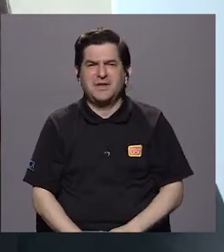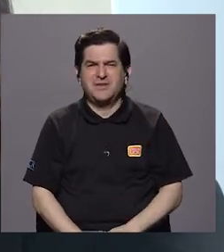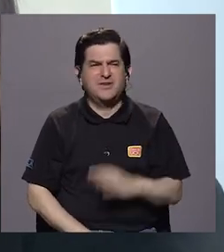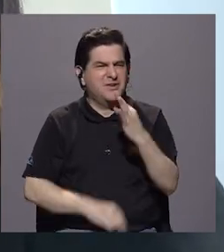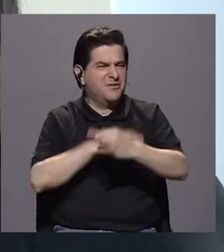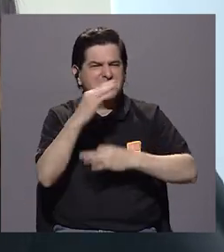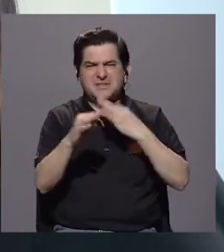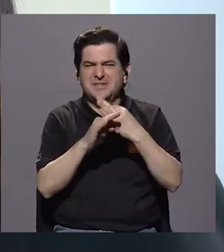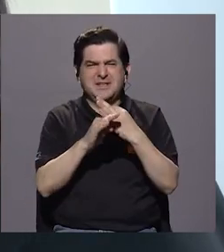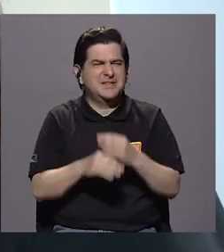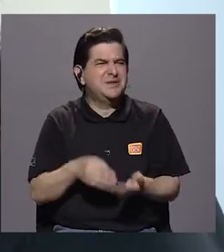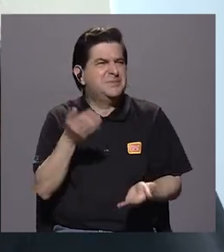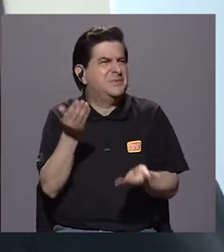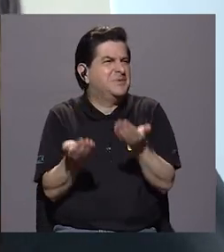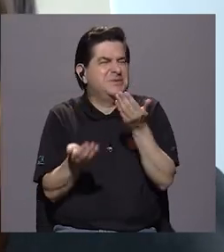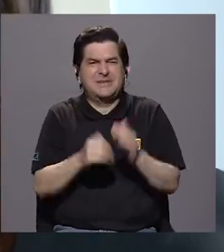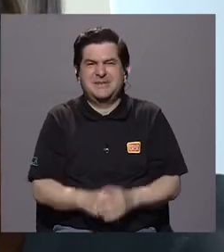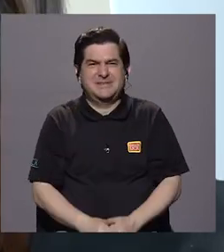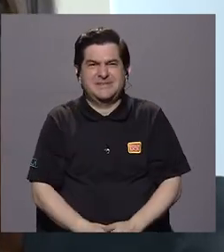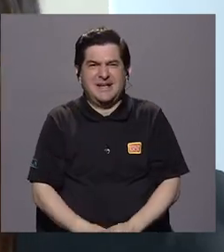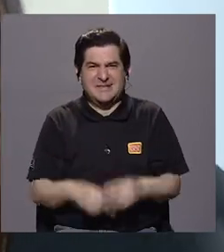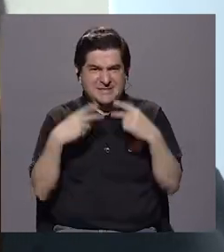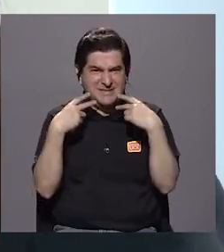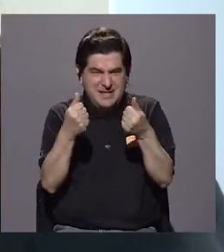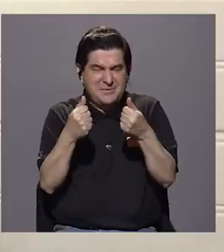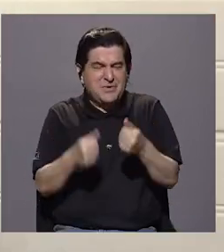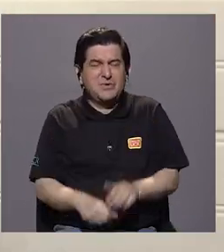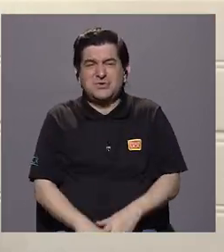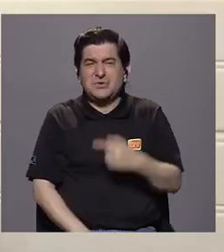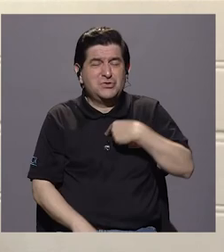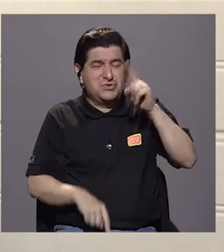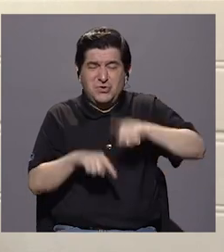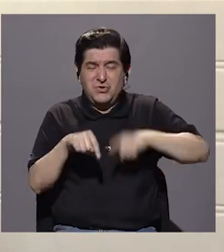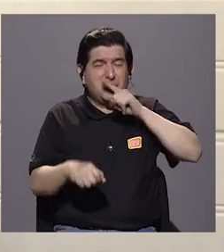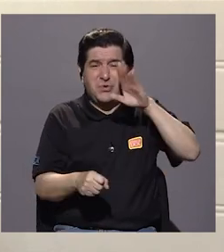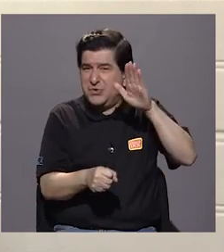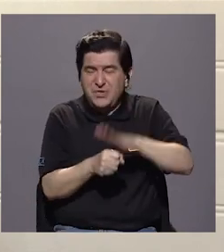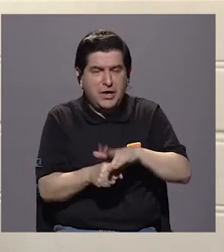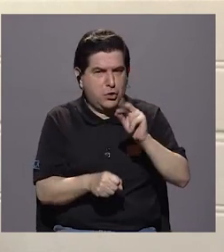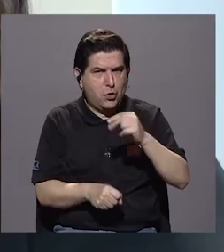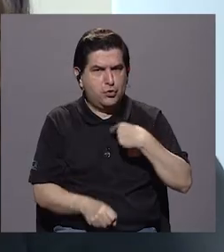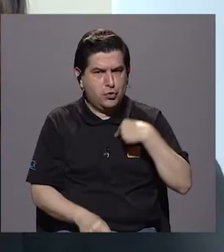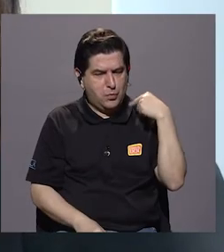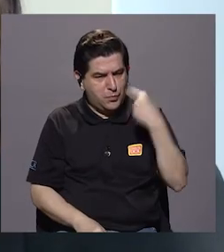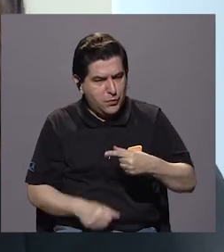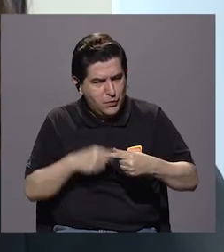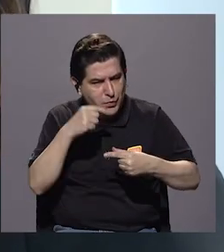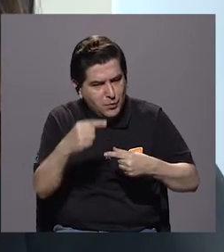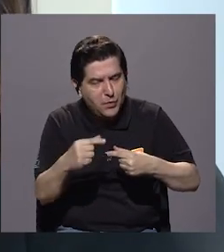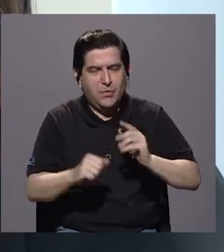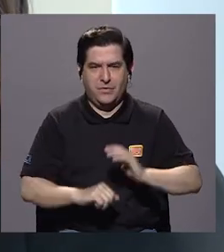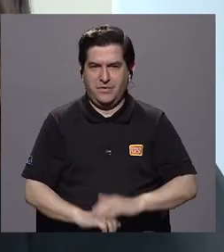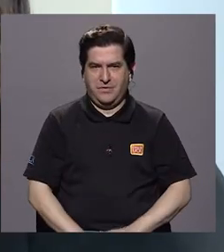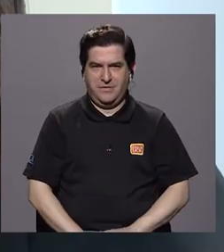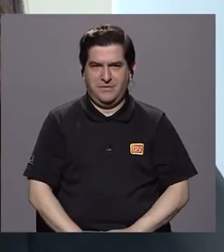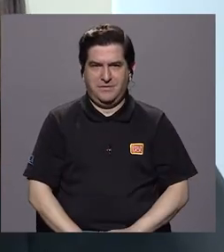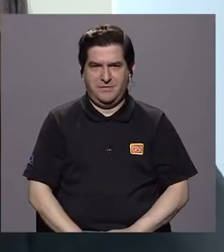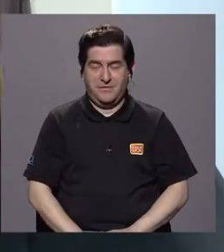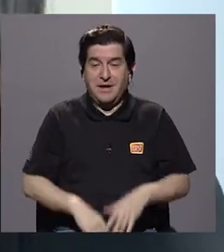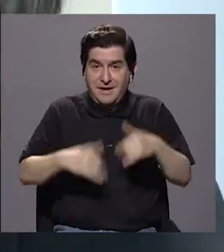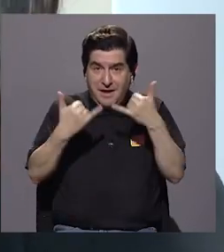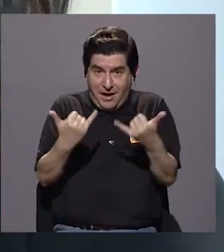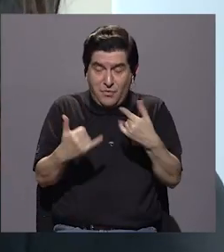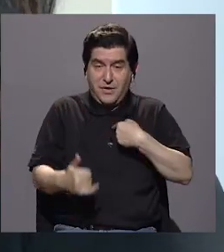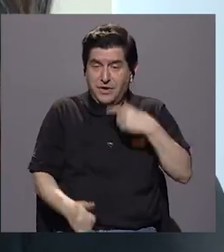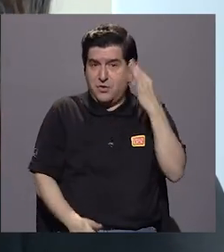tan que de pronto me desilusione de no poder cumplirlos, entonces voy pasito a pasito. De momento, yo creo que soy una